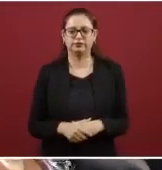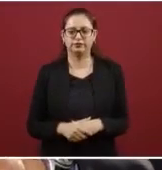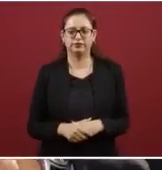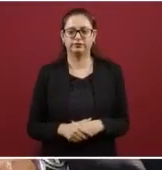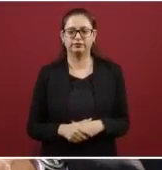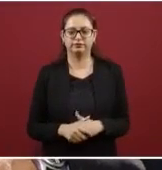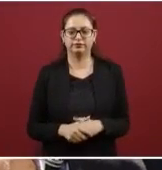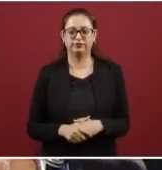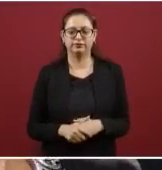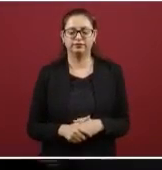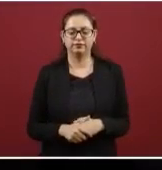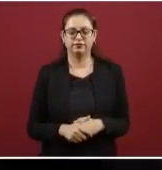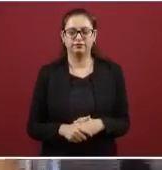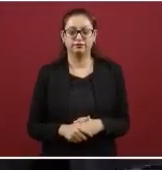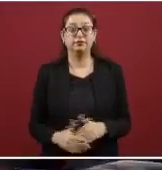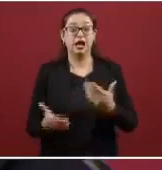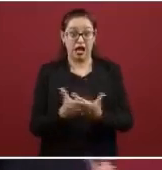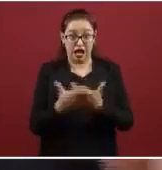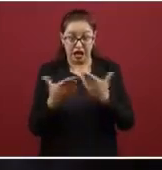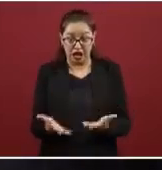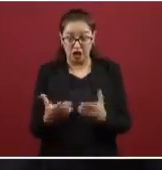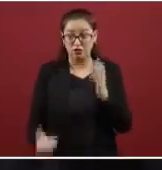Ahora, ya con la nueva ley,